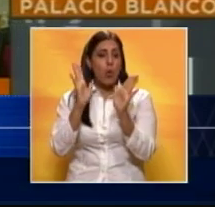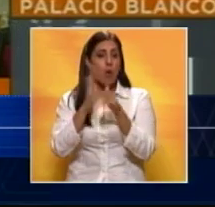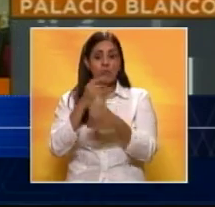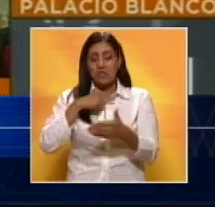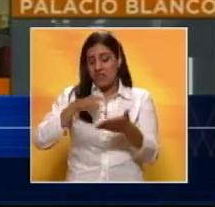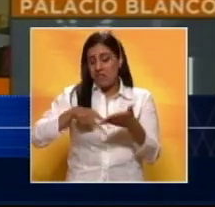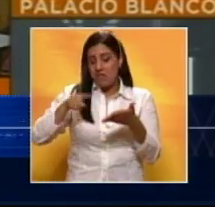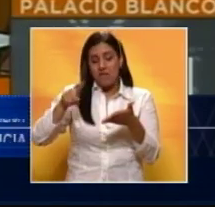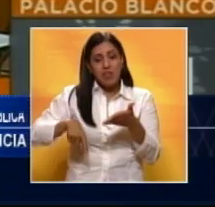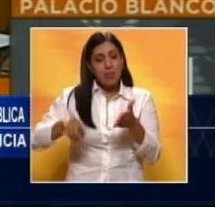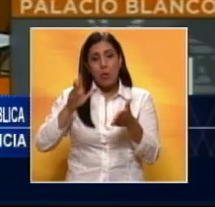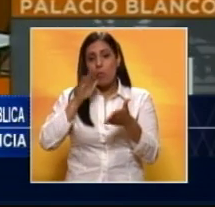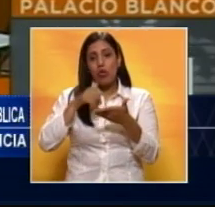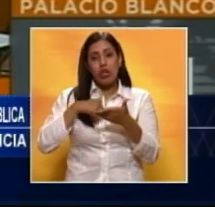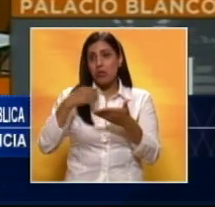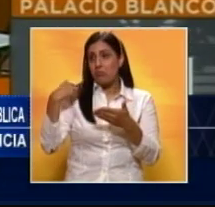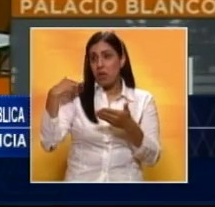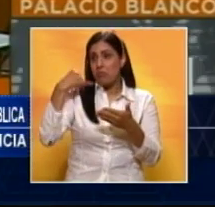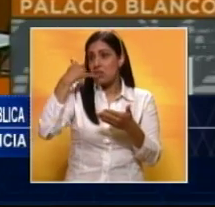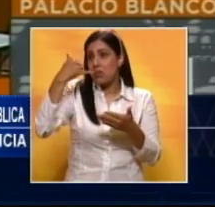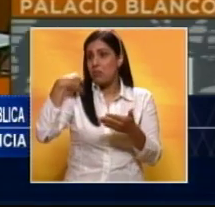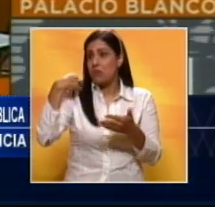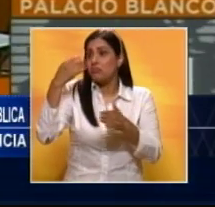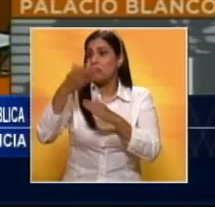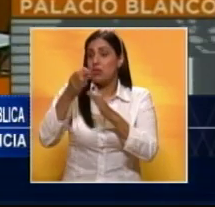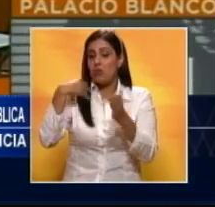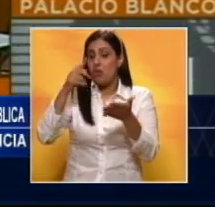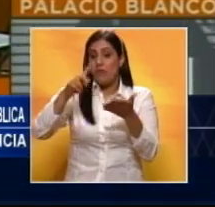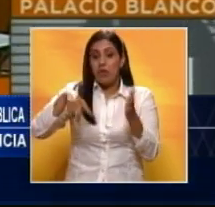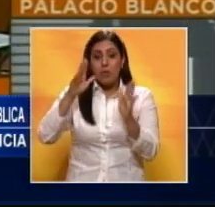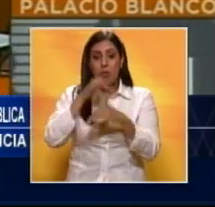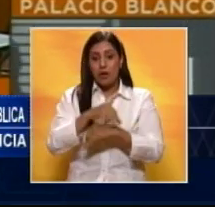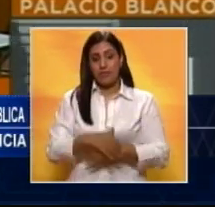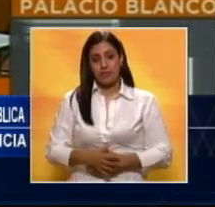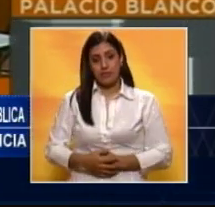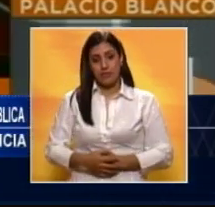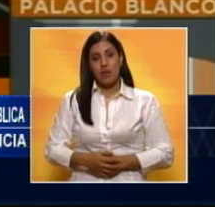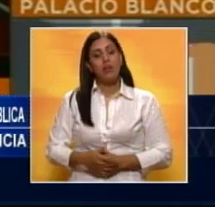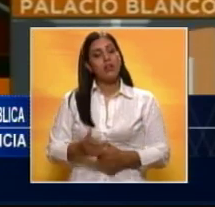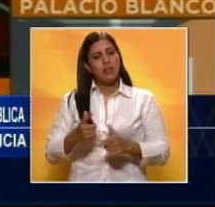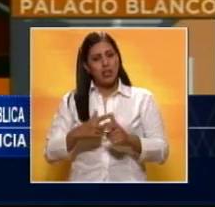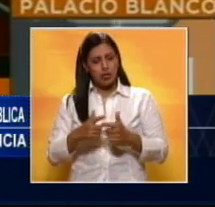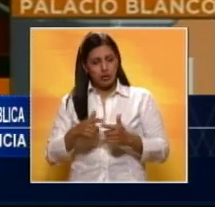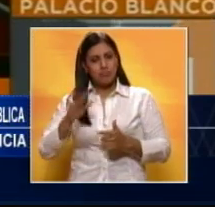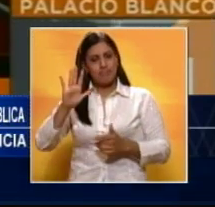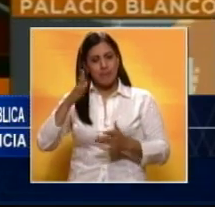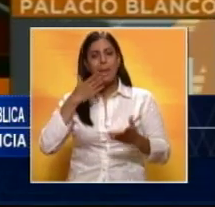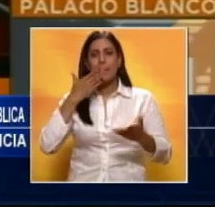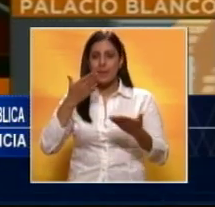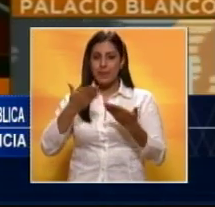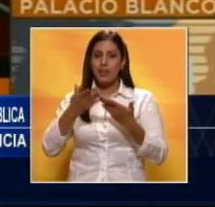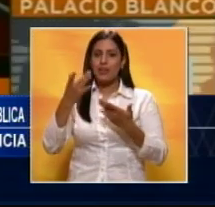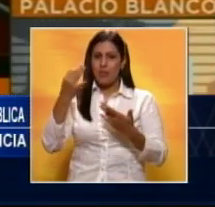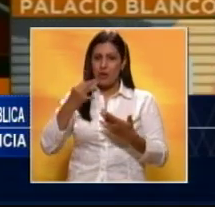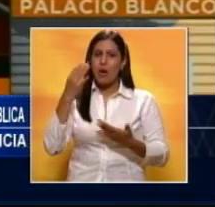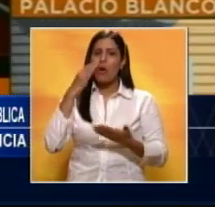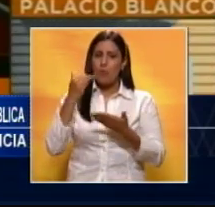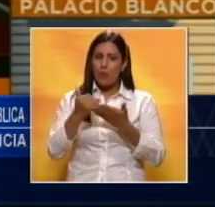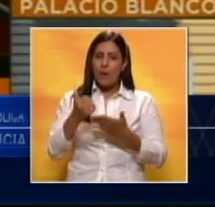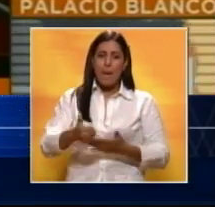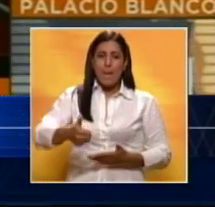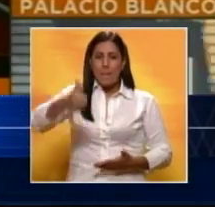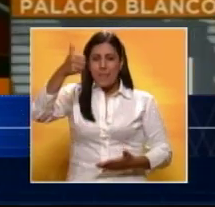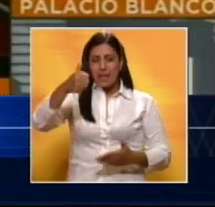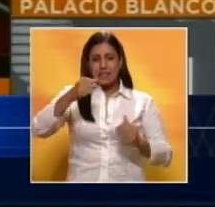mi firma debido a que no fui convocada a tal sesión. Entonces, si me permiten, una de las pruebas